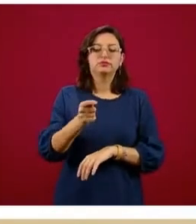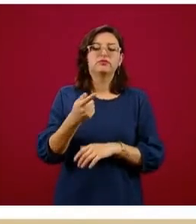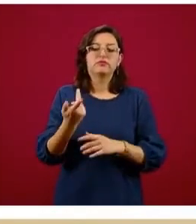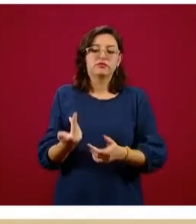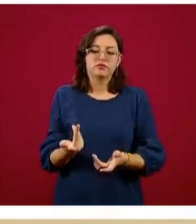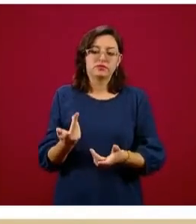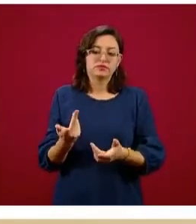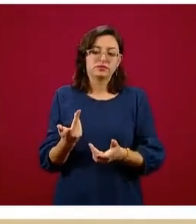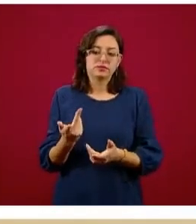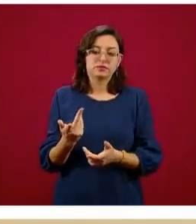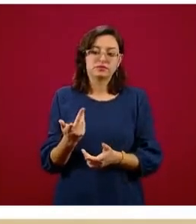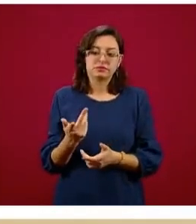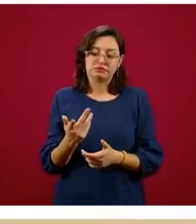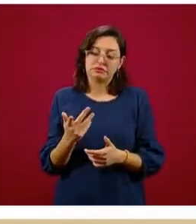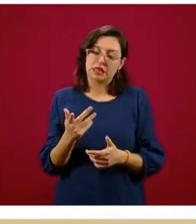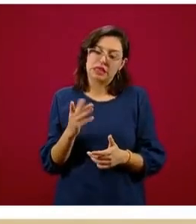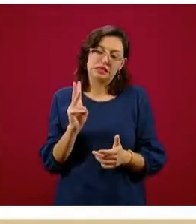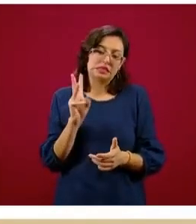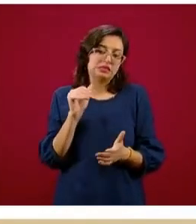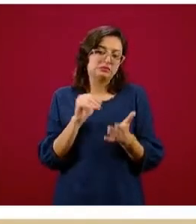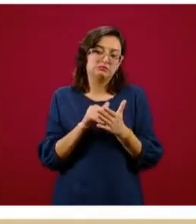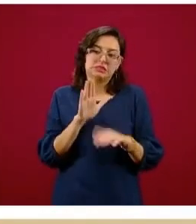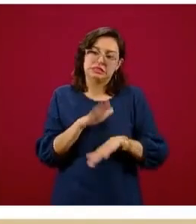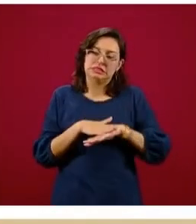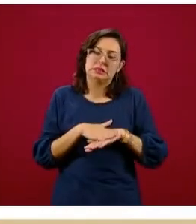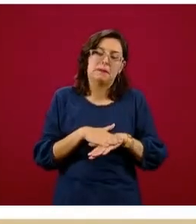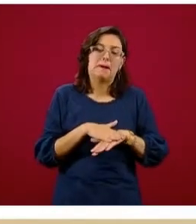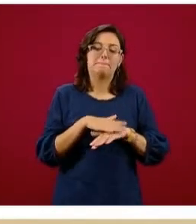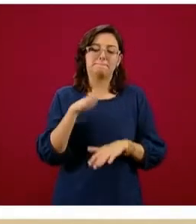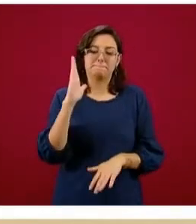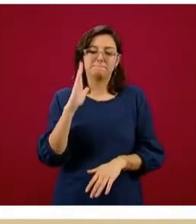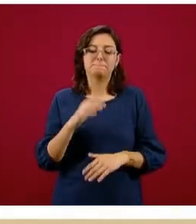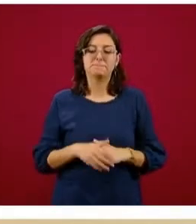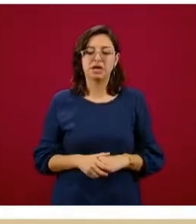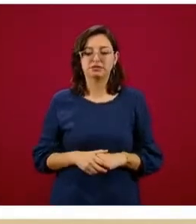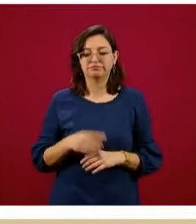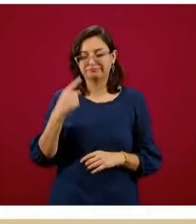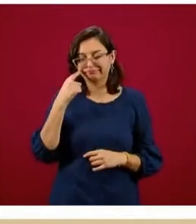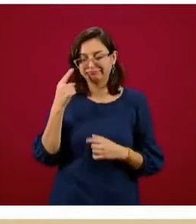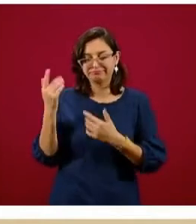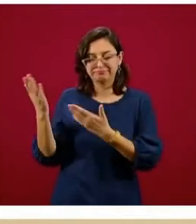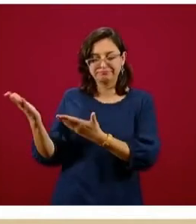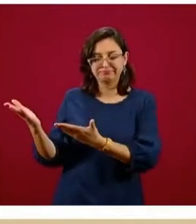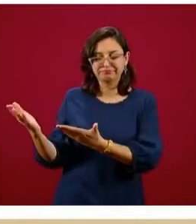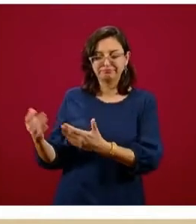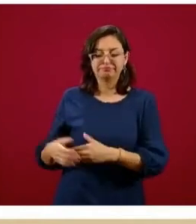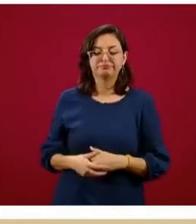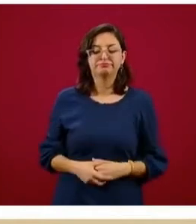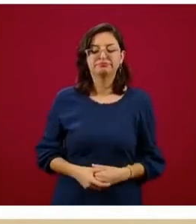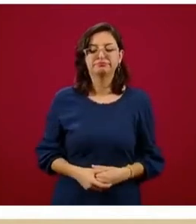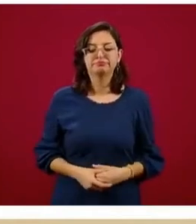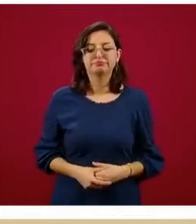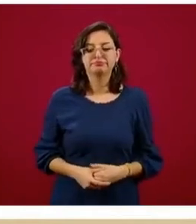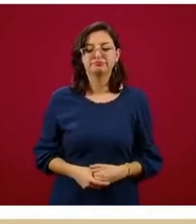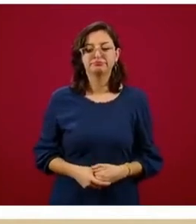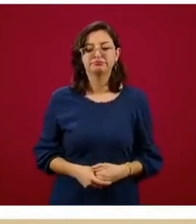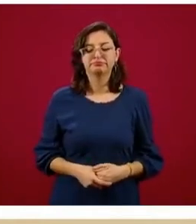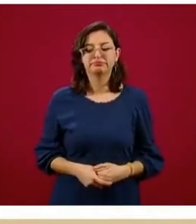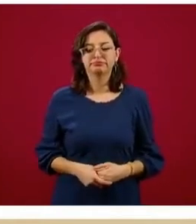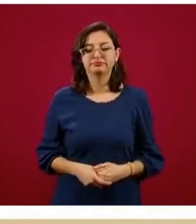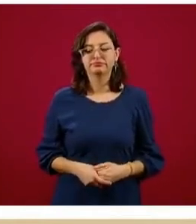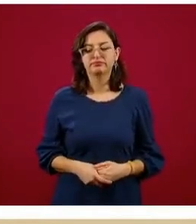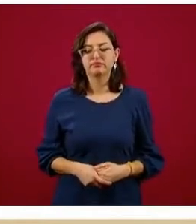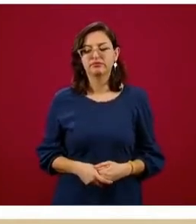de entidades federativas que ha confirmado más de 3.000 casos en lo que va de la epidemia